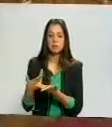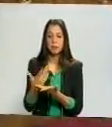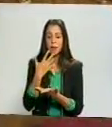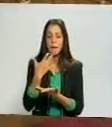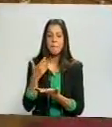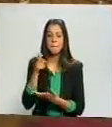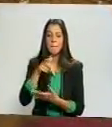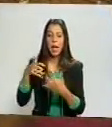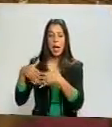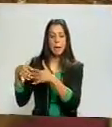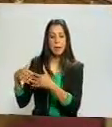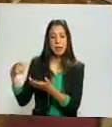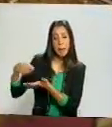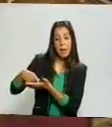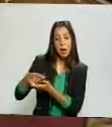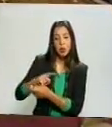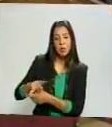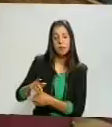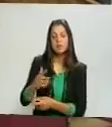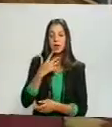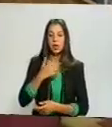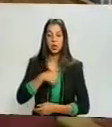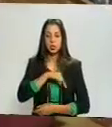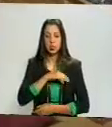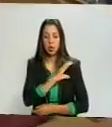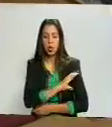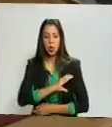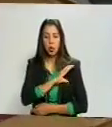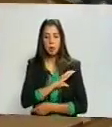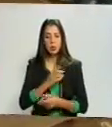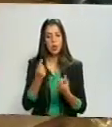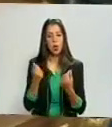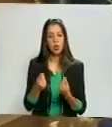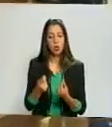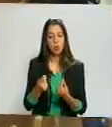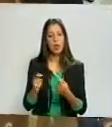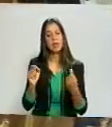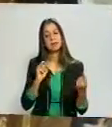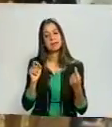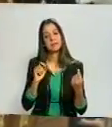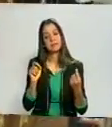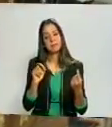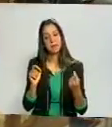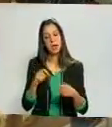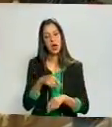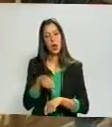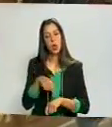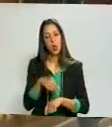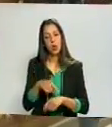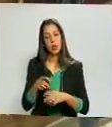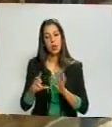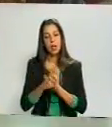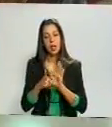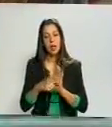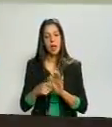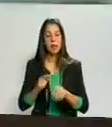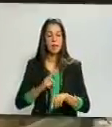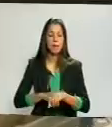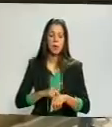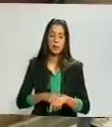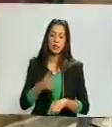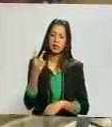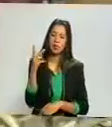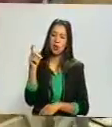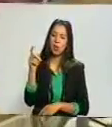Economía. Nosotros en la Comisión de Economía tuvimos dos momentos de debate de esta ley. En un primer momento, hará cosa de dos